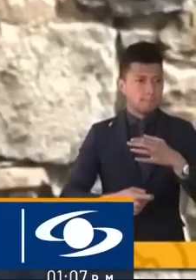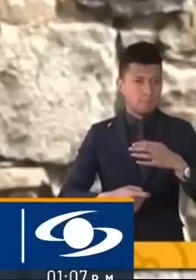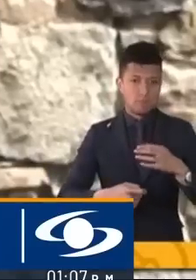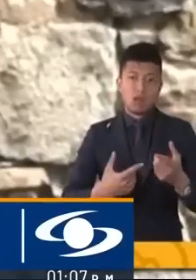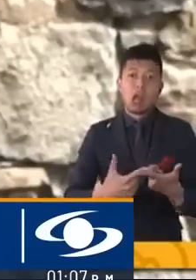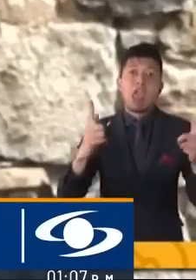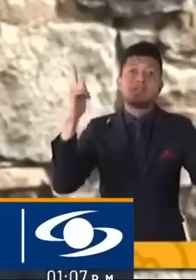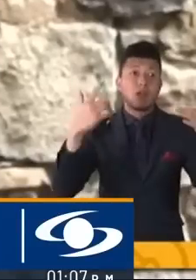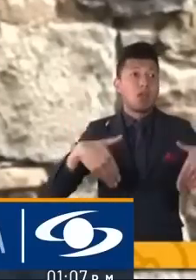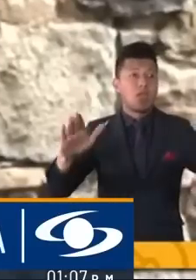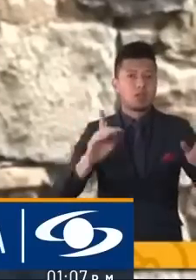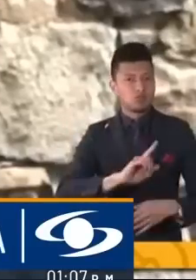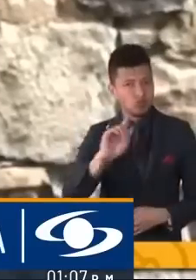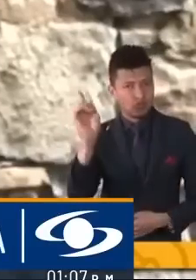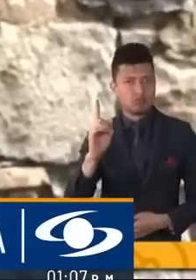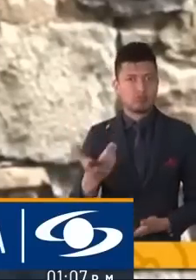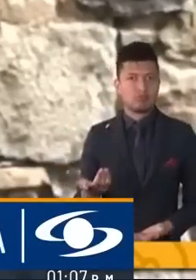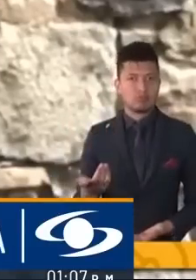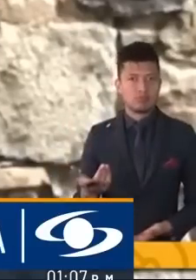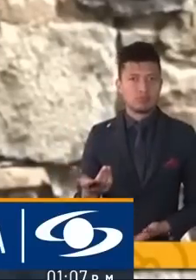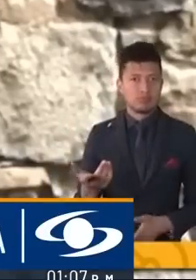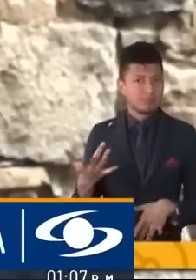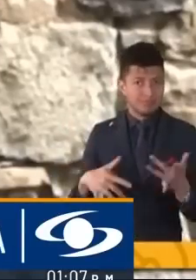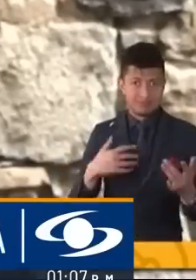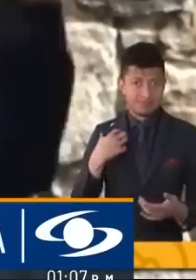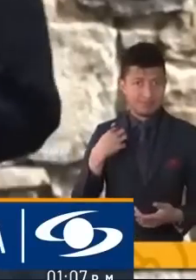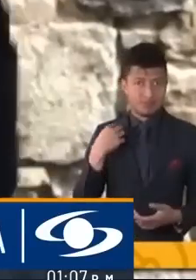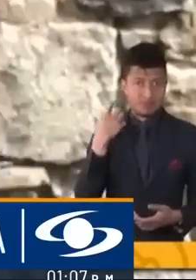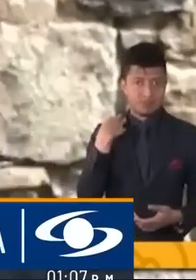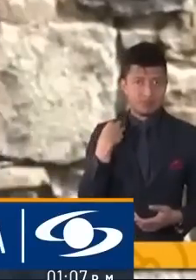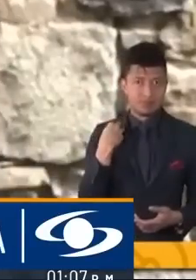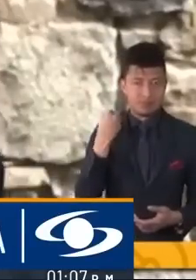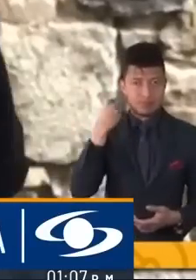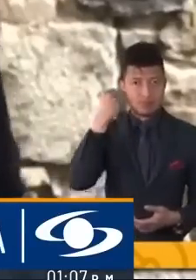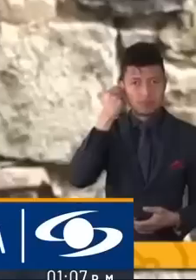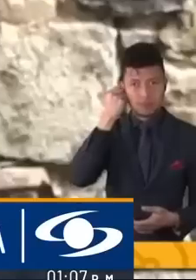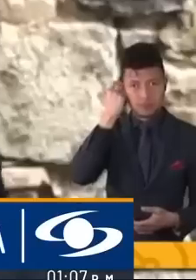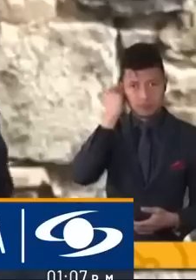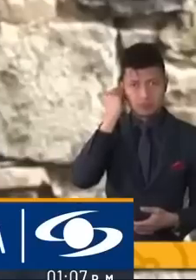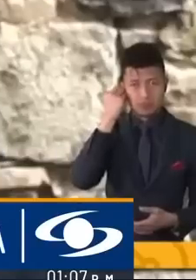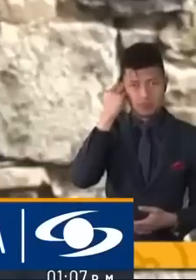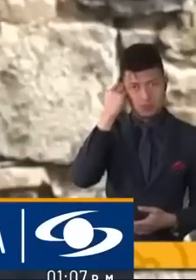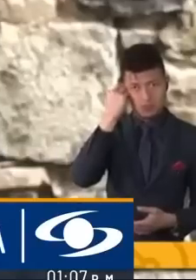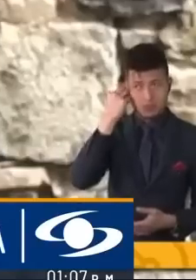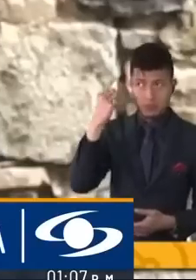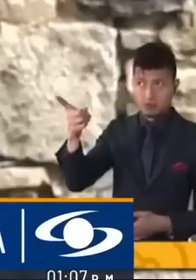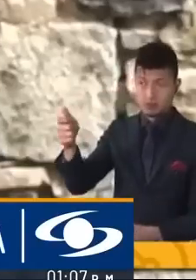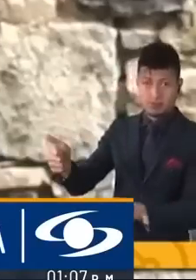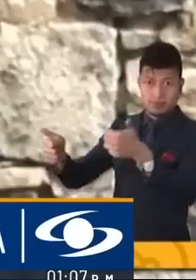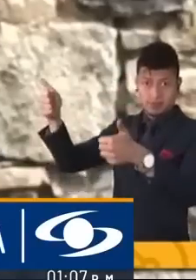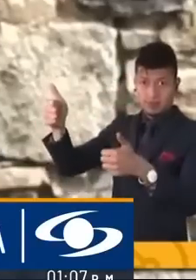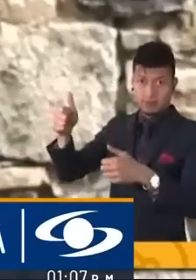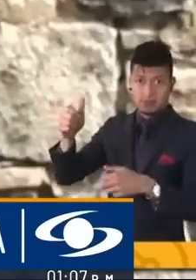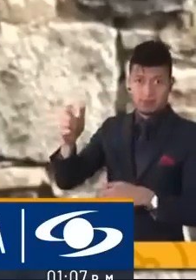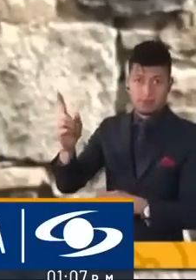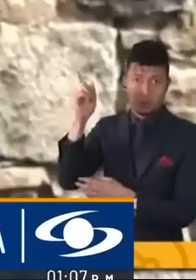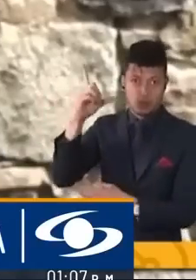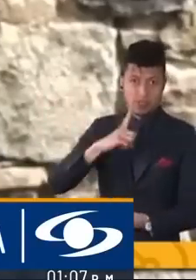derecho a que los dirigentes del país actúen en contra del mandato y la voluntad de sus